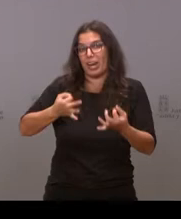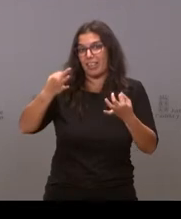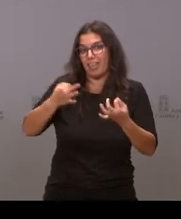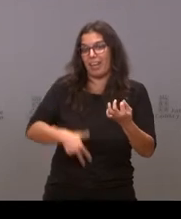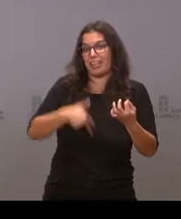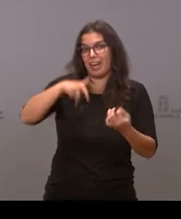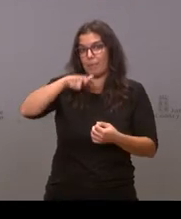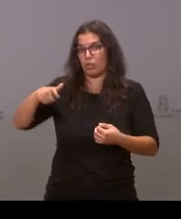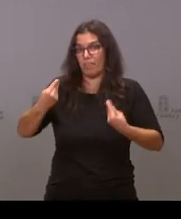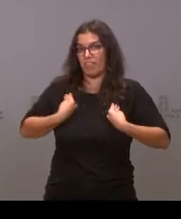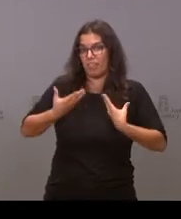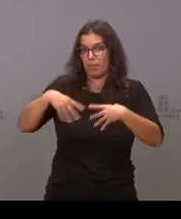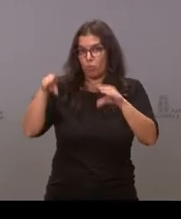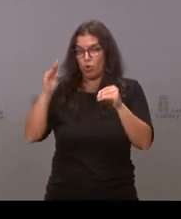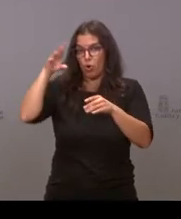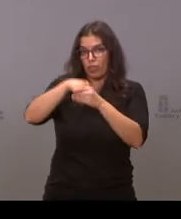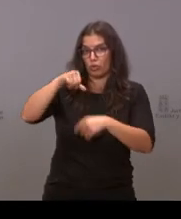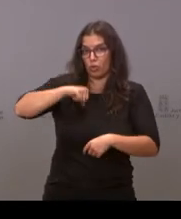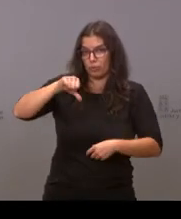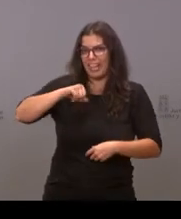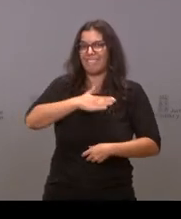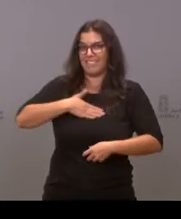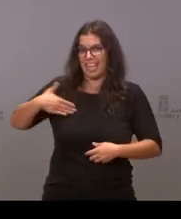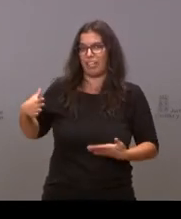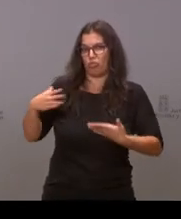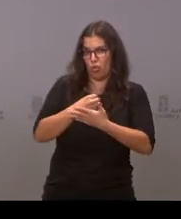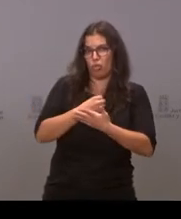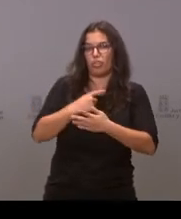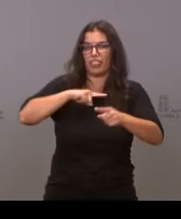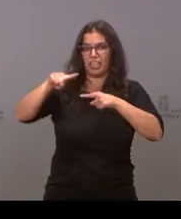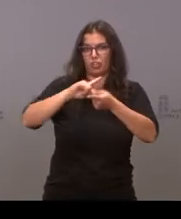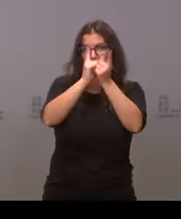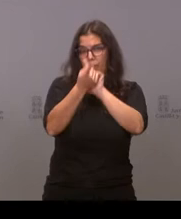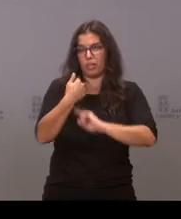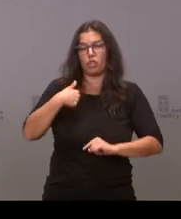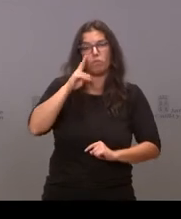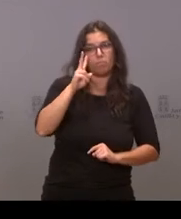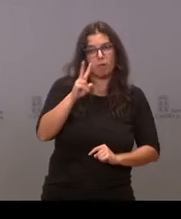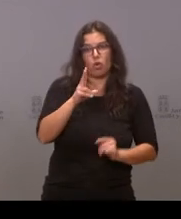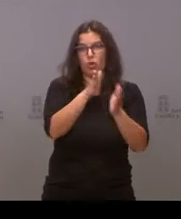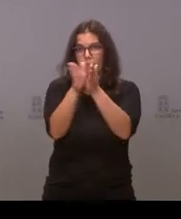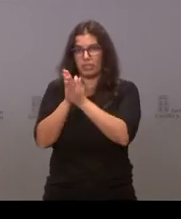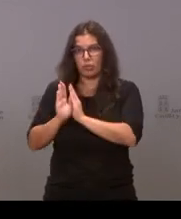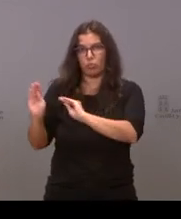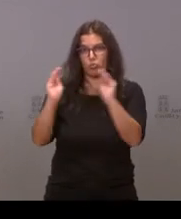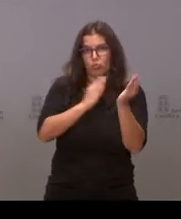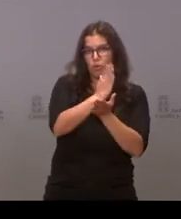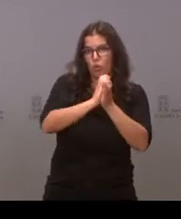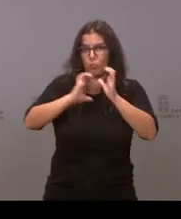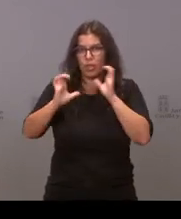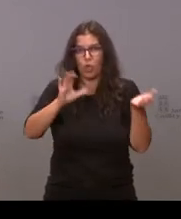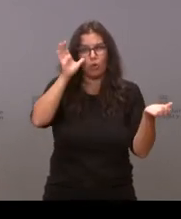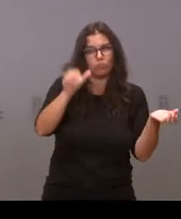por leyendo escuchando y viéndolos a todos ustedes a sus compañeros en los medios de comunicación